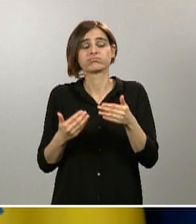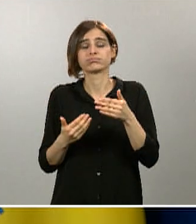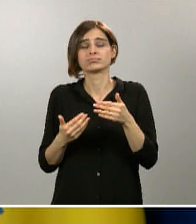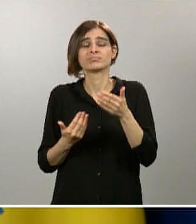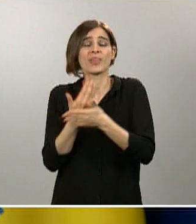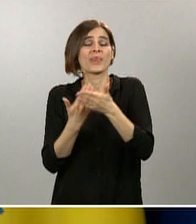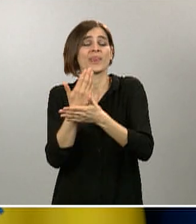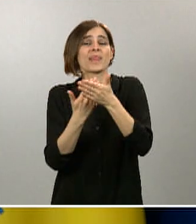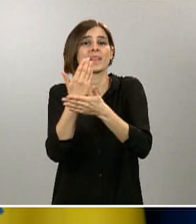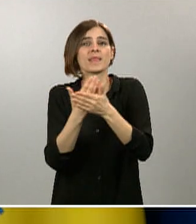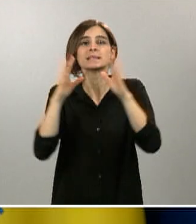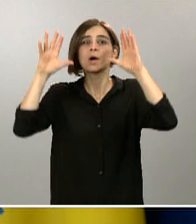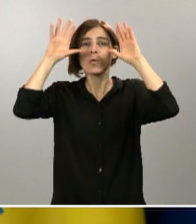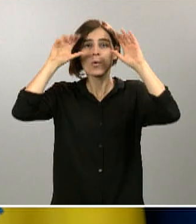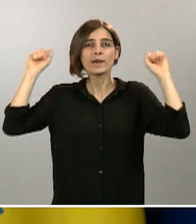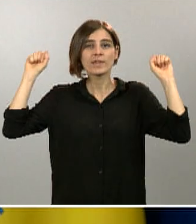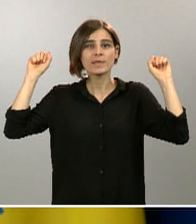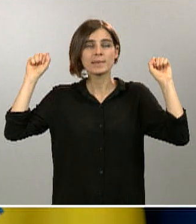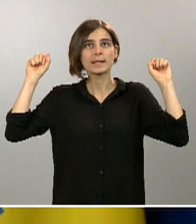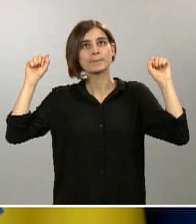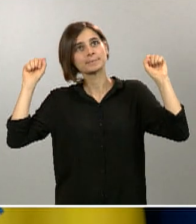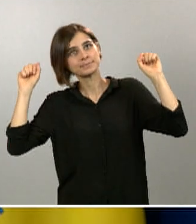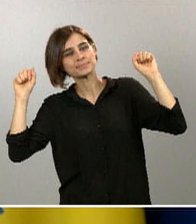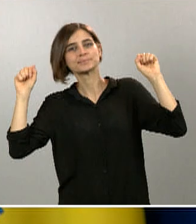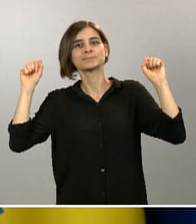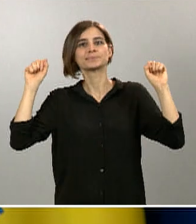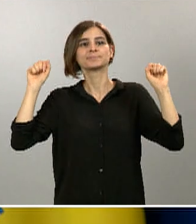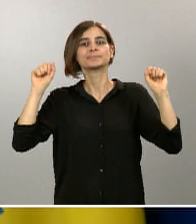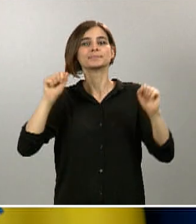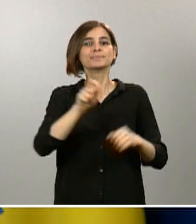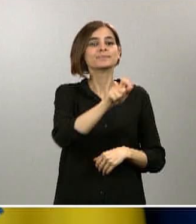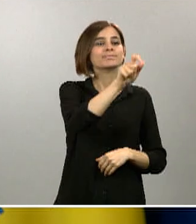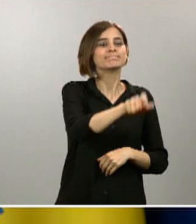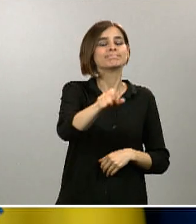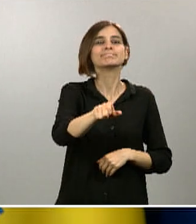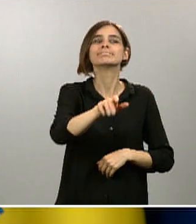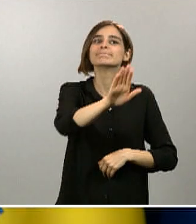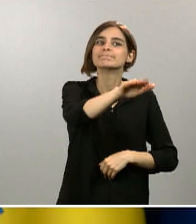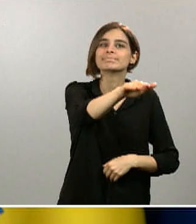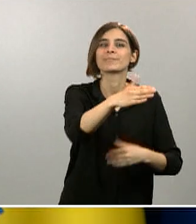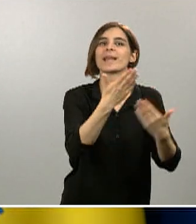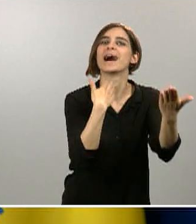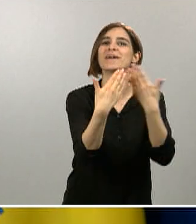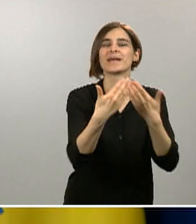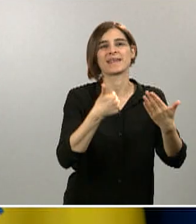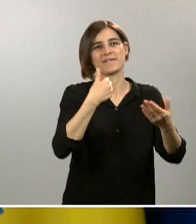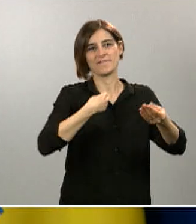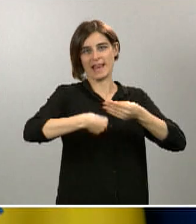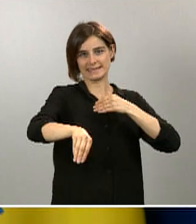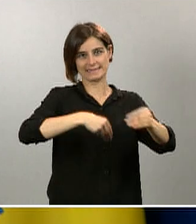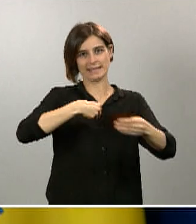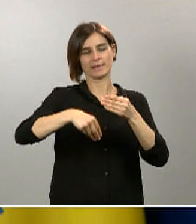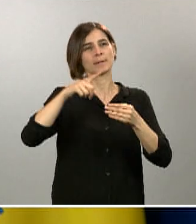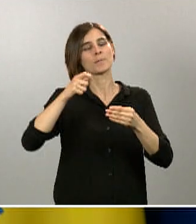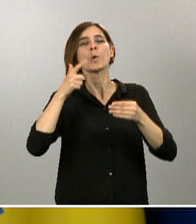Civil fue, de alguna manera, dirigirse a los ciudadanos y ser flexible, actuar con mucha pedagogía, porque